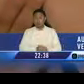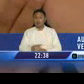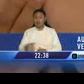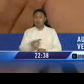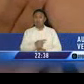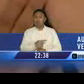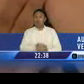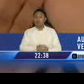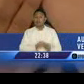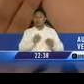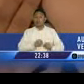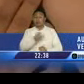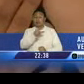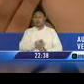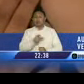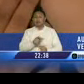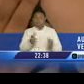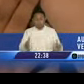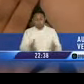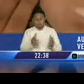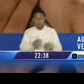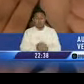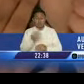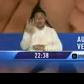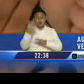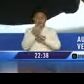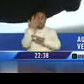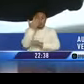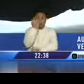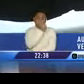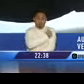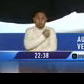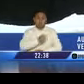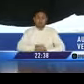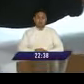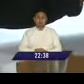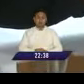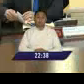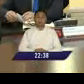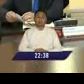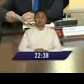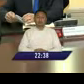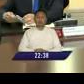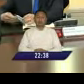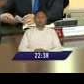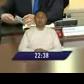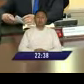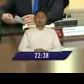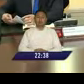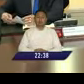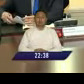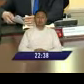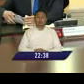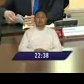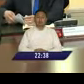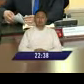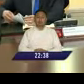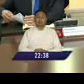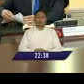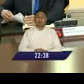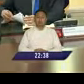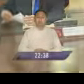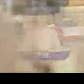poner para impulsar a la población complete el esquema de vacunación con las dos dosis de refuerzo, informó Mauricio